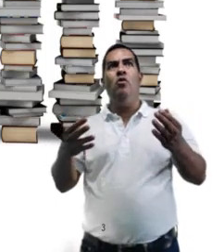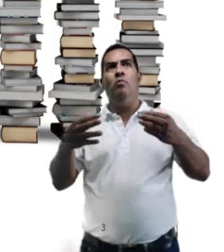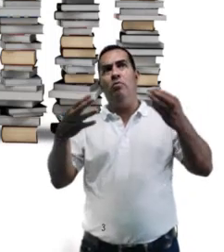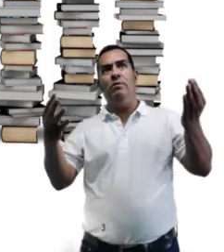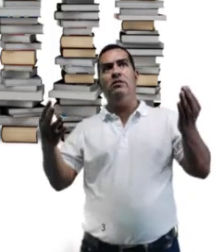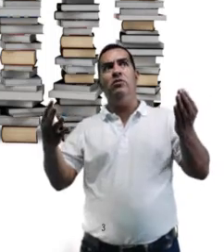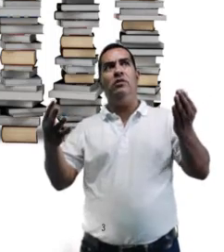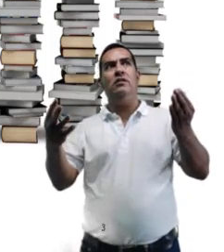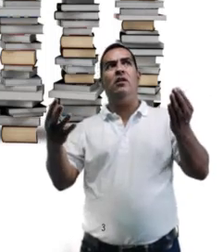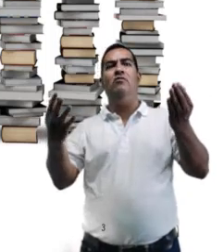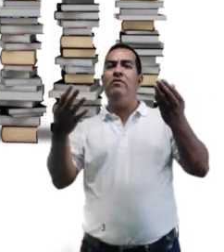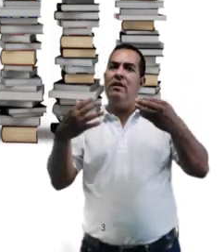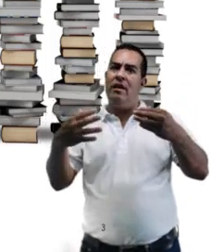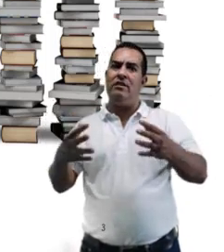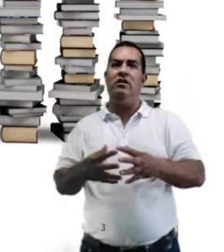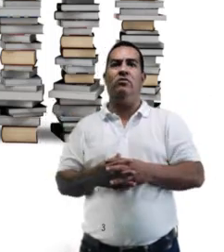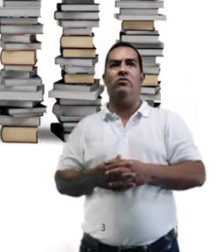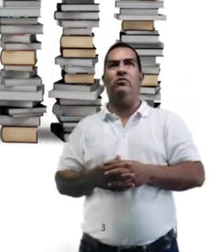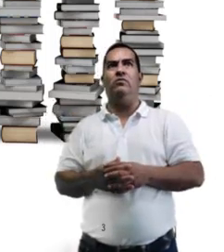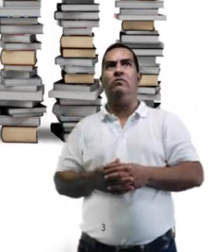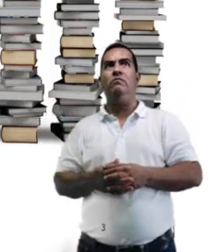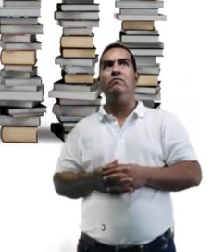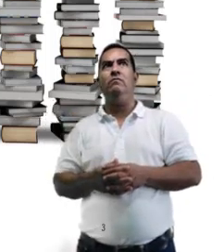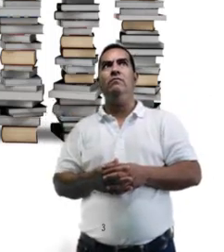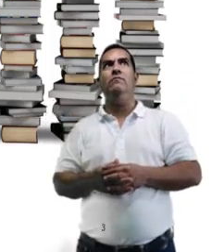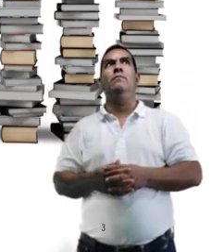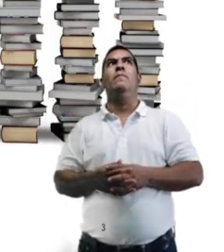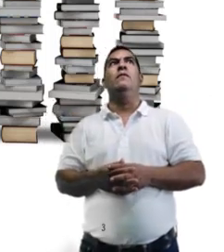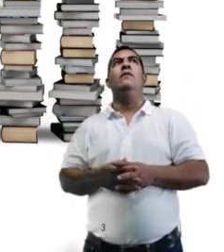momento propicio tendrá un final exitoso.